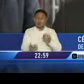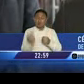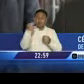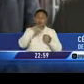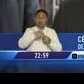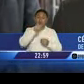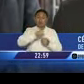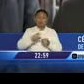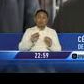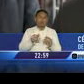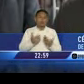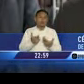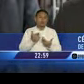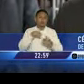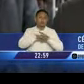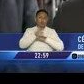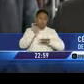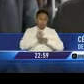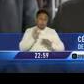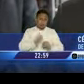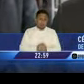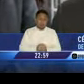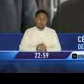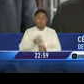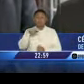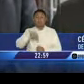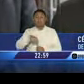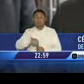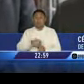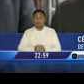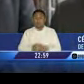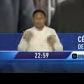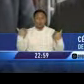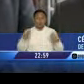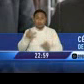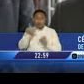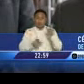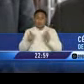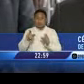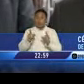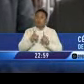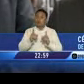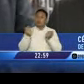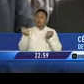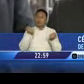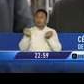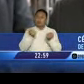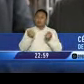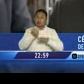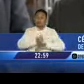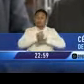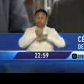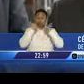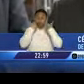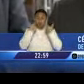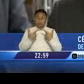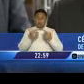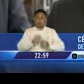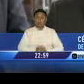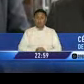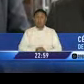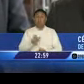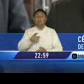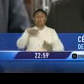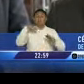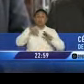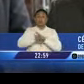de las personas. Con esto se resta la discrecionalidad que pueda existir por parte de las autoridades al momento de ingreso